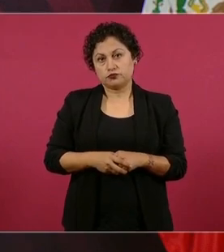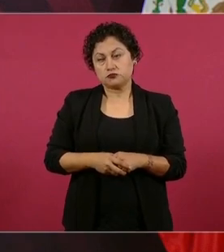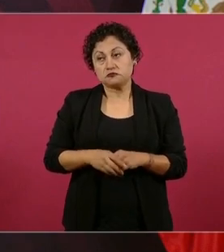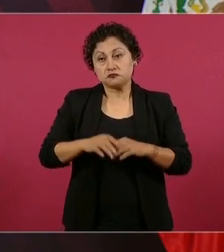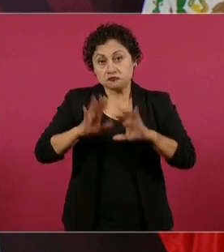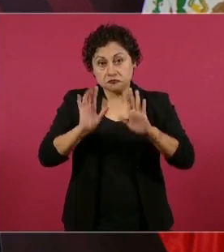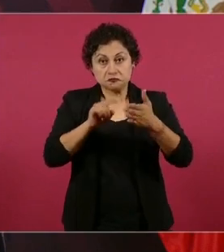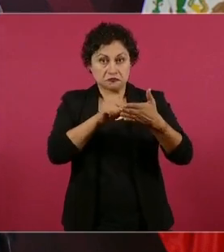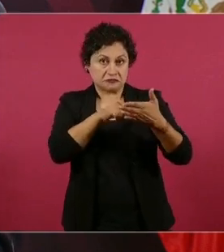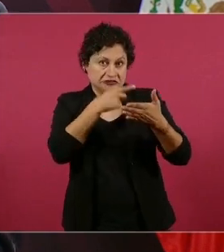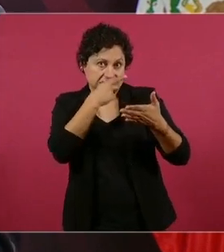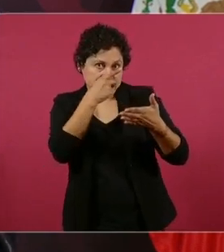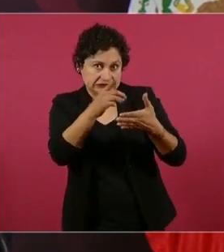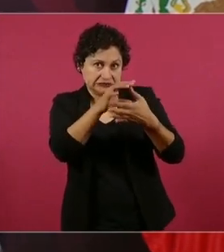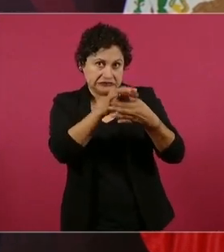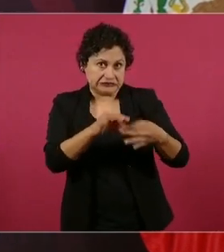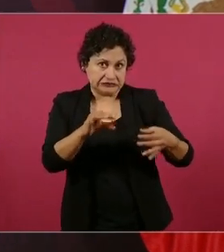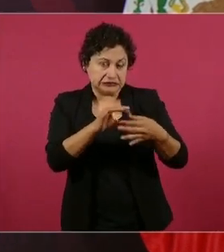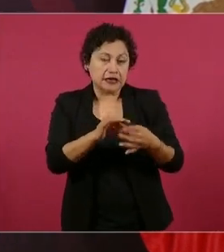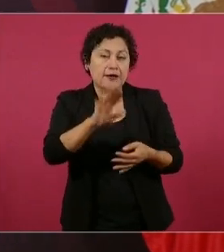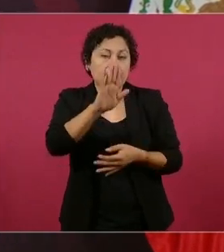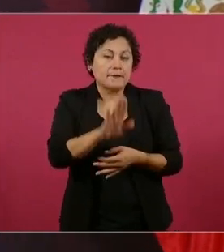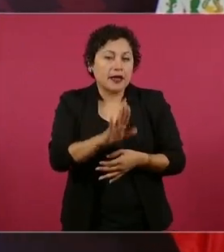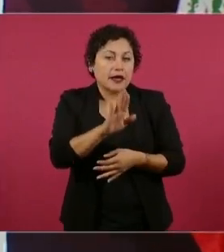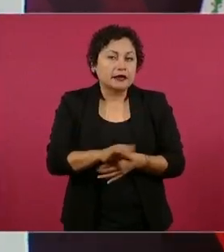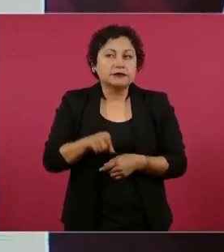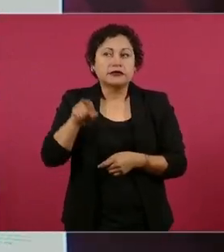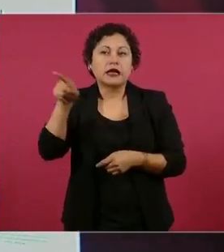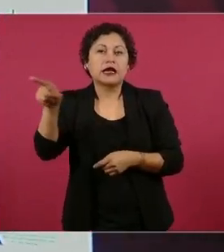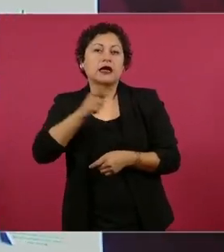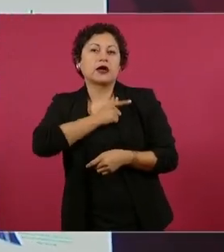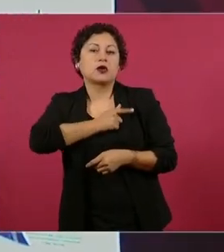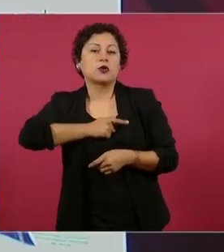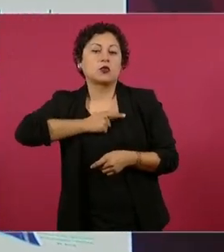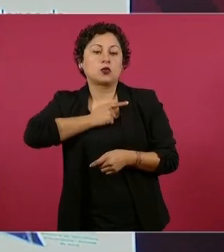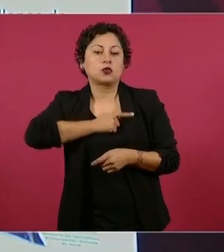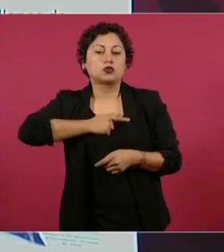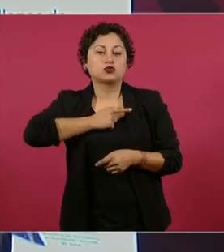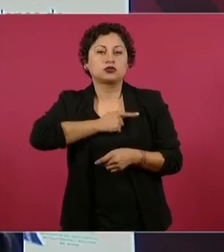supuestamente le gustaba escuchar el sonido del hielo,